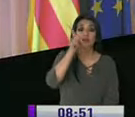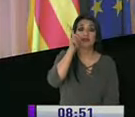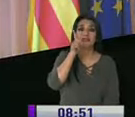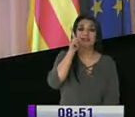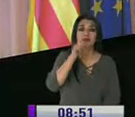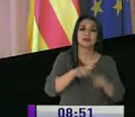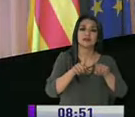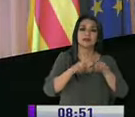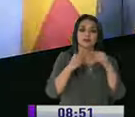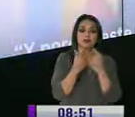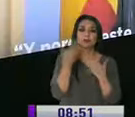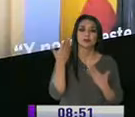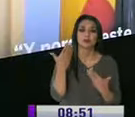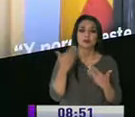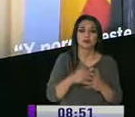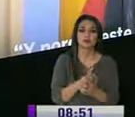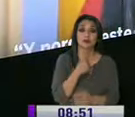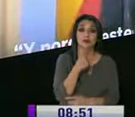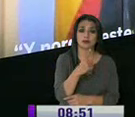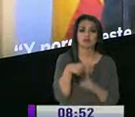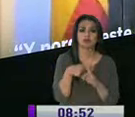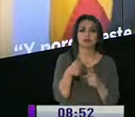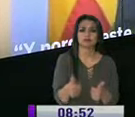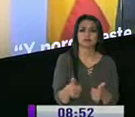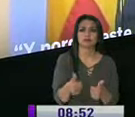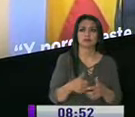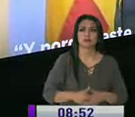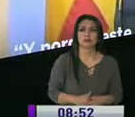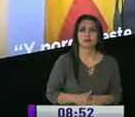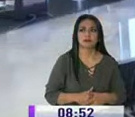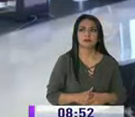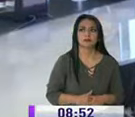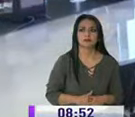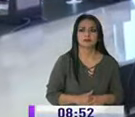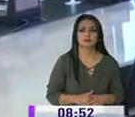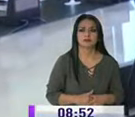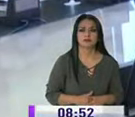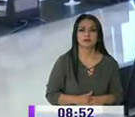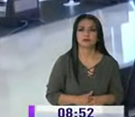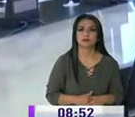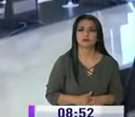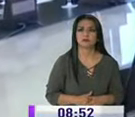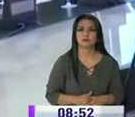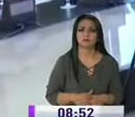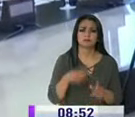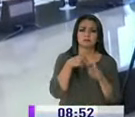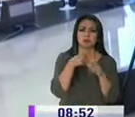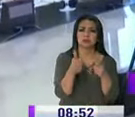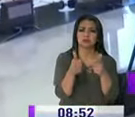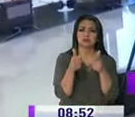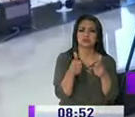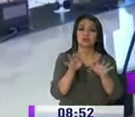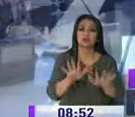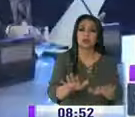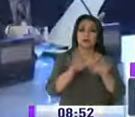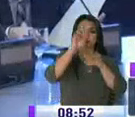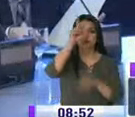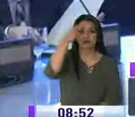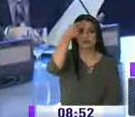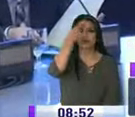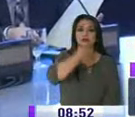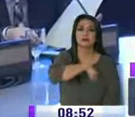pública ecuatoriana, tanto fuerzas armadas como policía, no está capacitada para combatir a grupos residuales conformados por